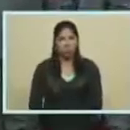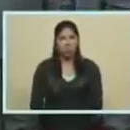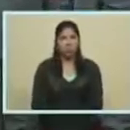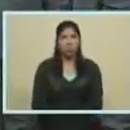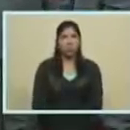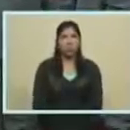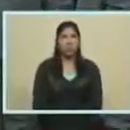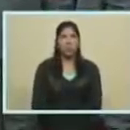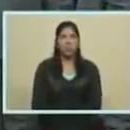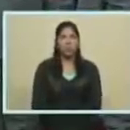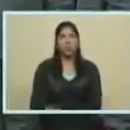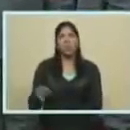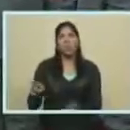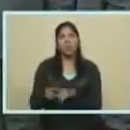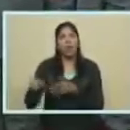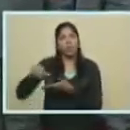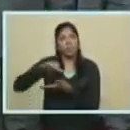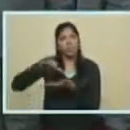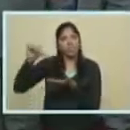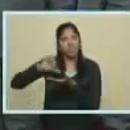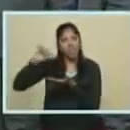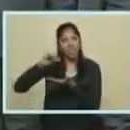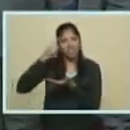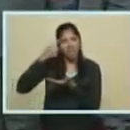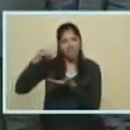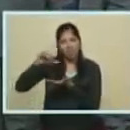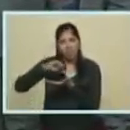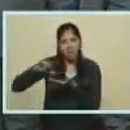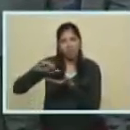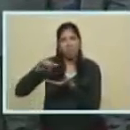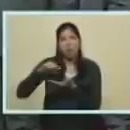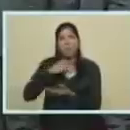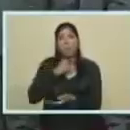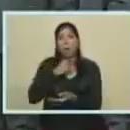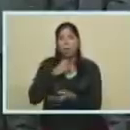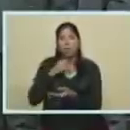Es como dice la canción de salsa de Ray Barreto, que a mí me gusta tanto.